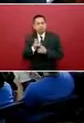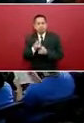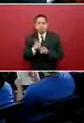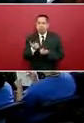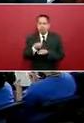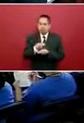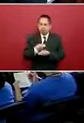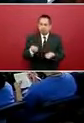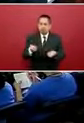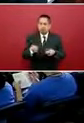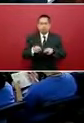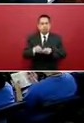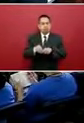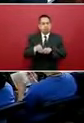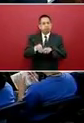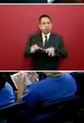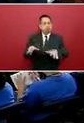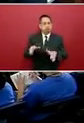dispersar